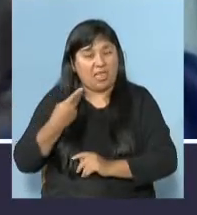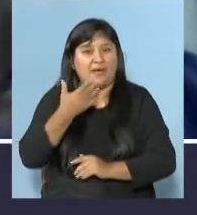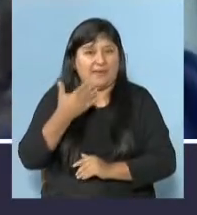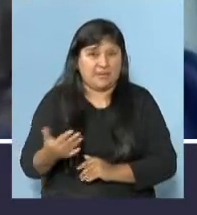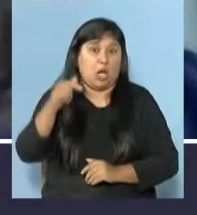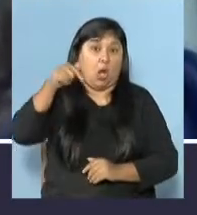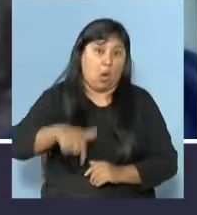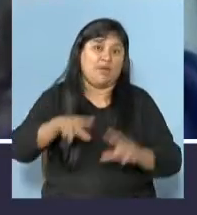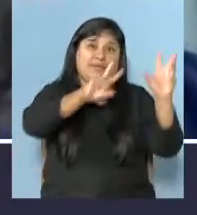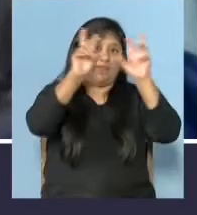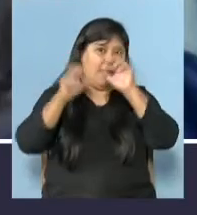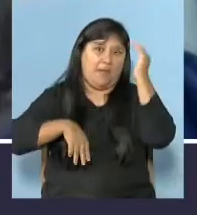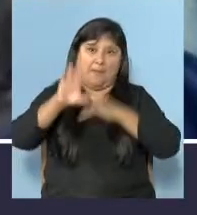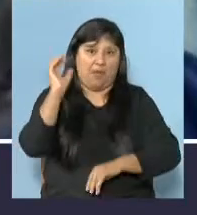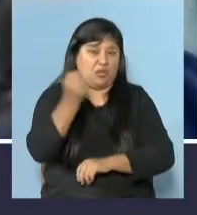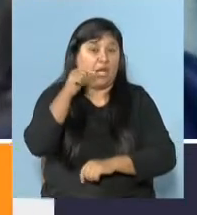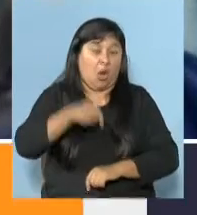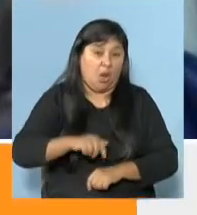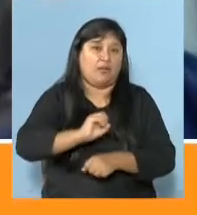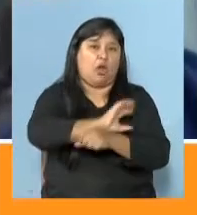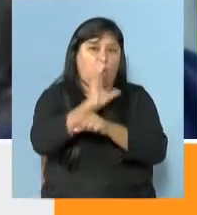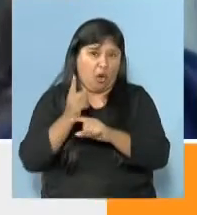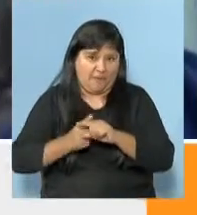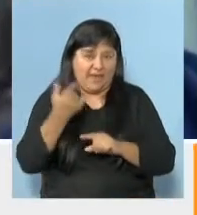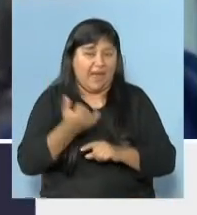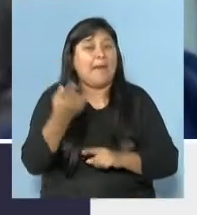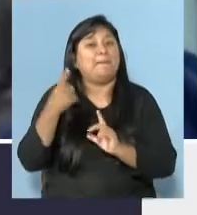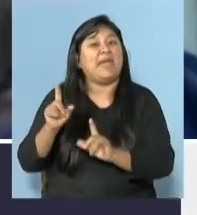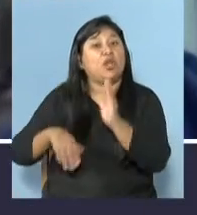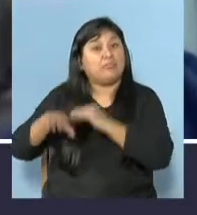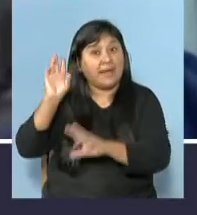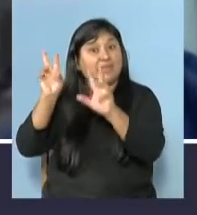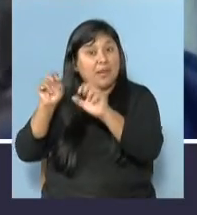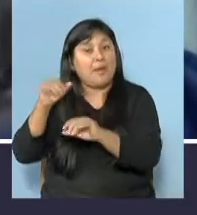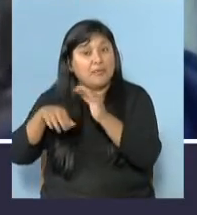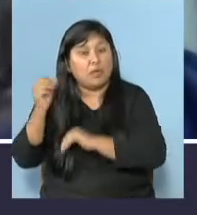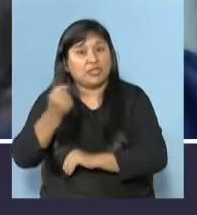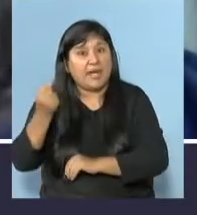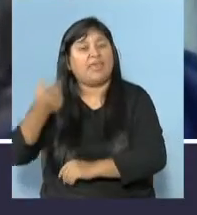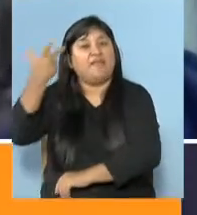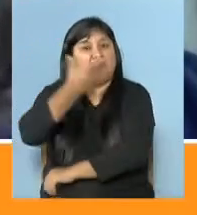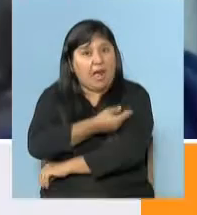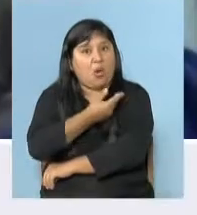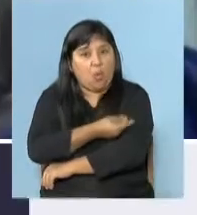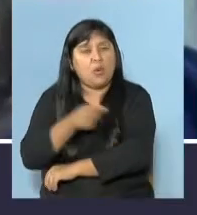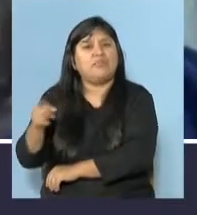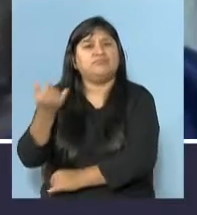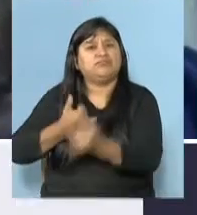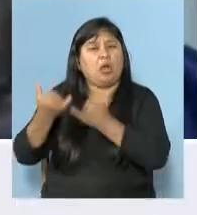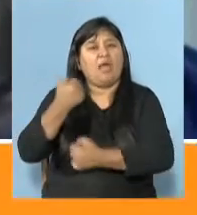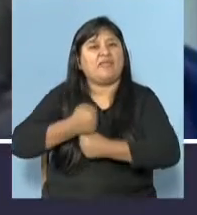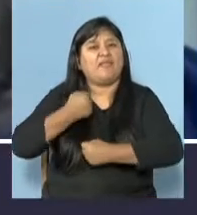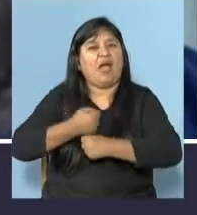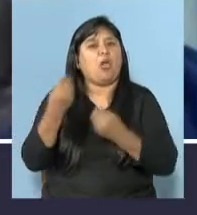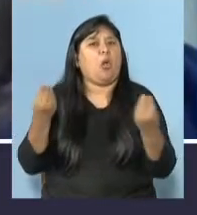el COVID, pero en realidad por ahí más las vacunas. ¿Cómo están trabajando desde el Ministerio? Bueno, la verdad es